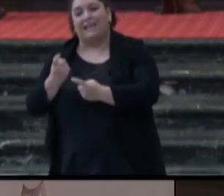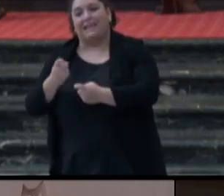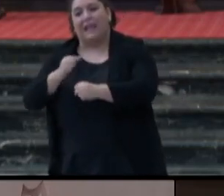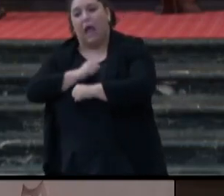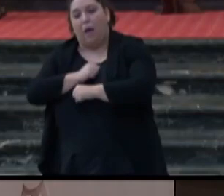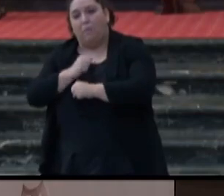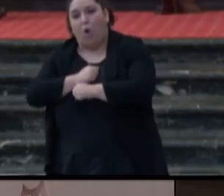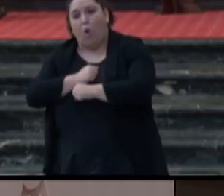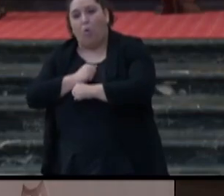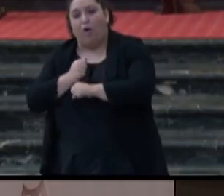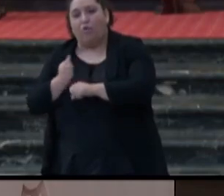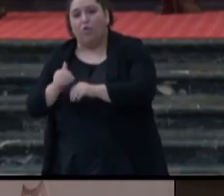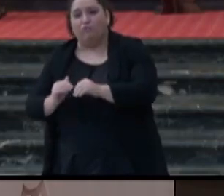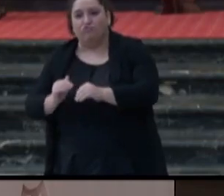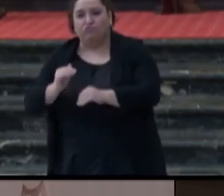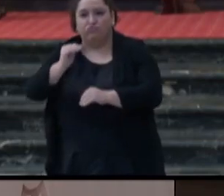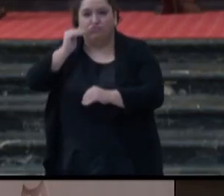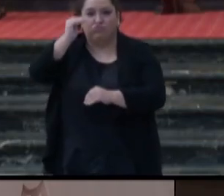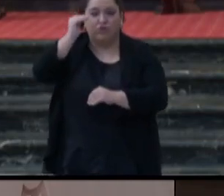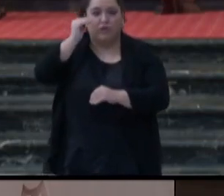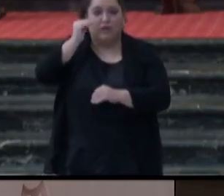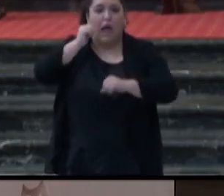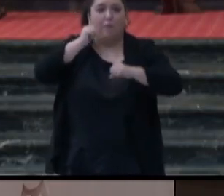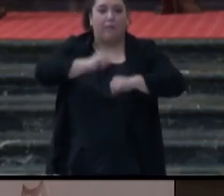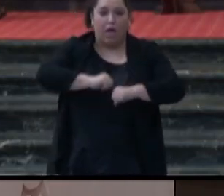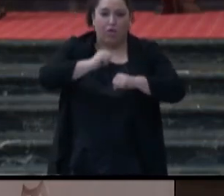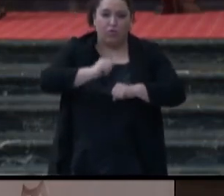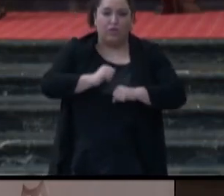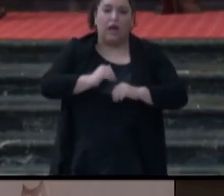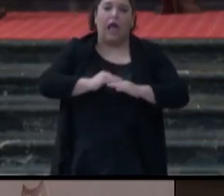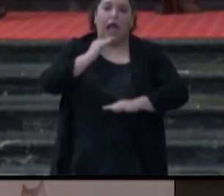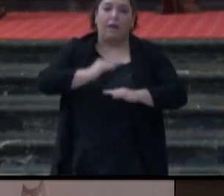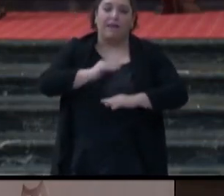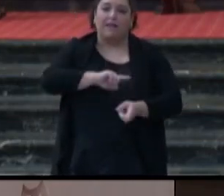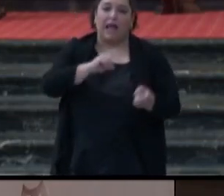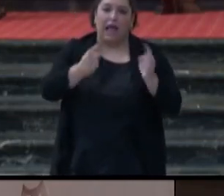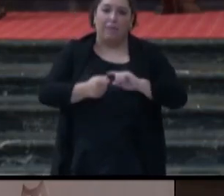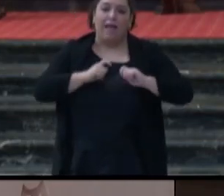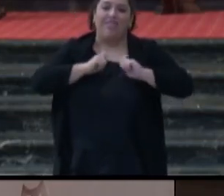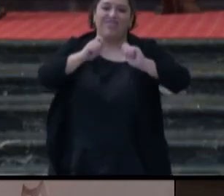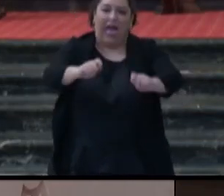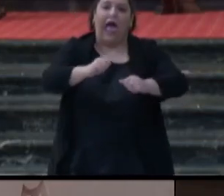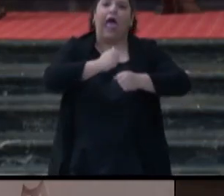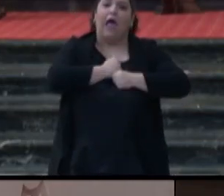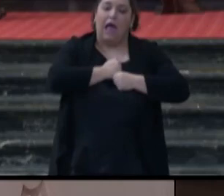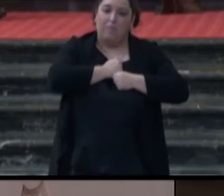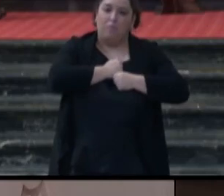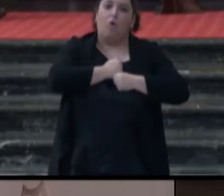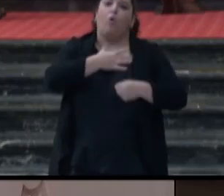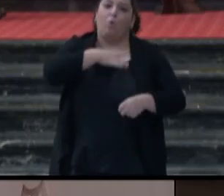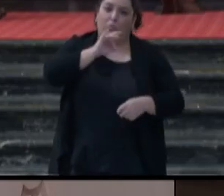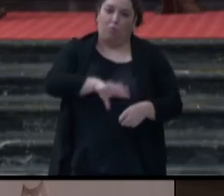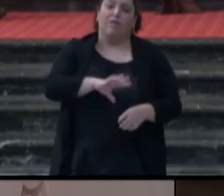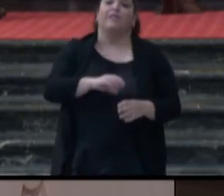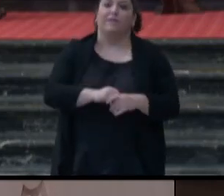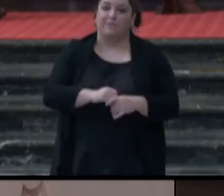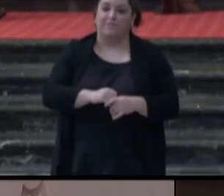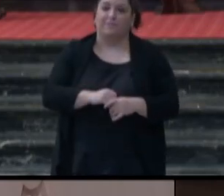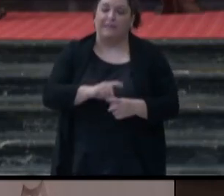cuando es más capaz de amar que de ser amado es más capaz de dar que de